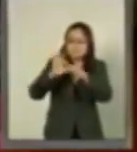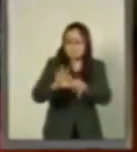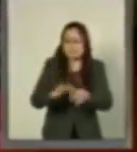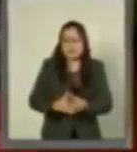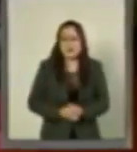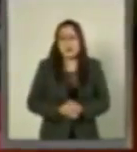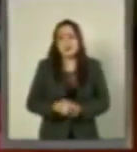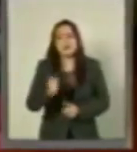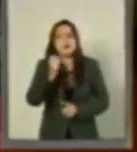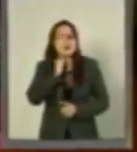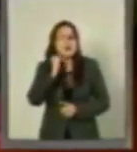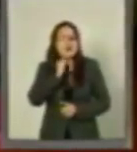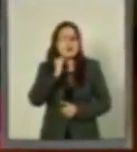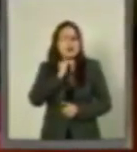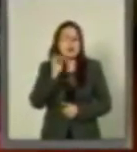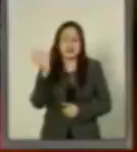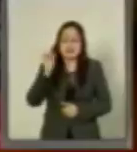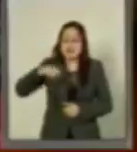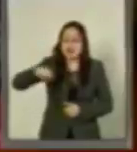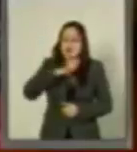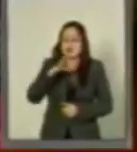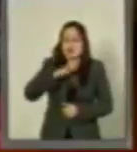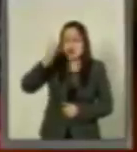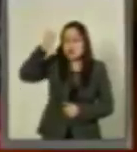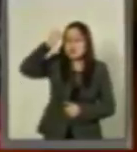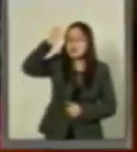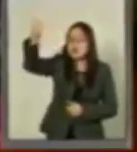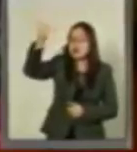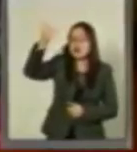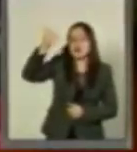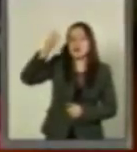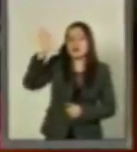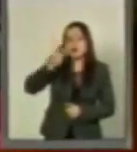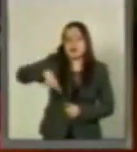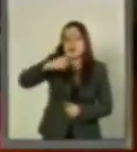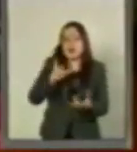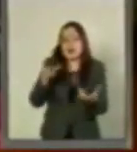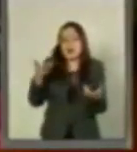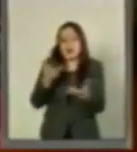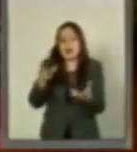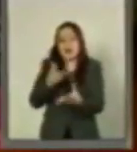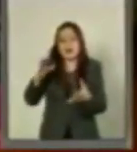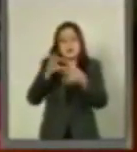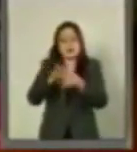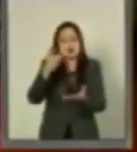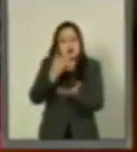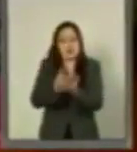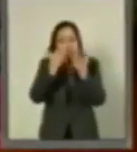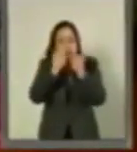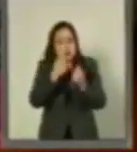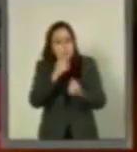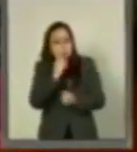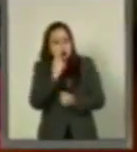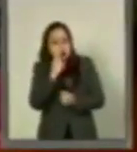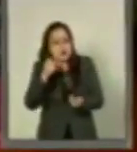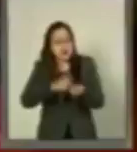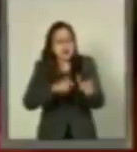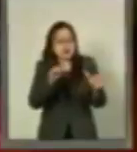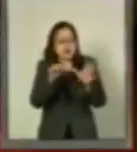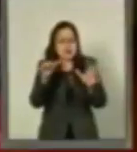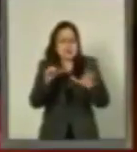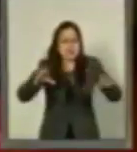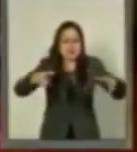Senador, partir del hecho de que vamos a formar solamente donde no hay policías 600